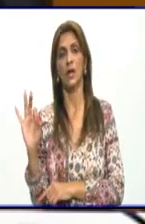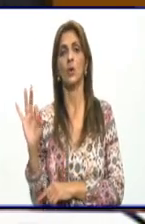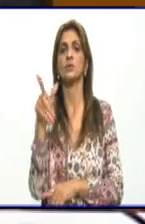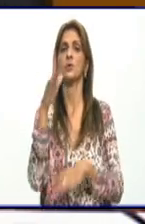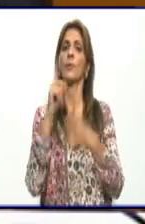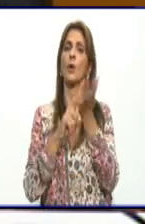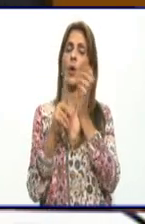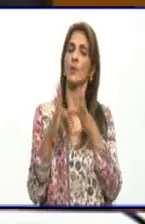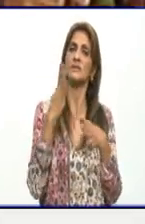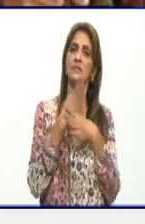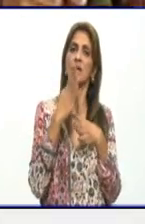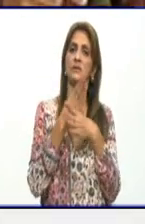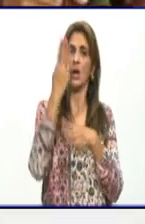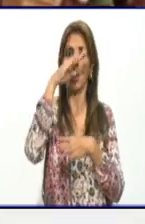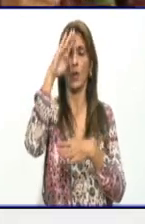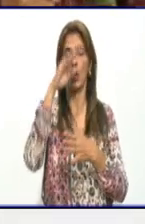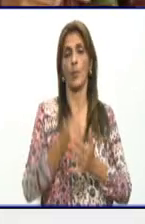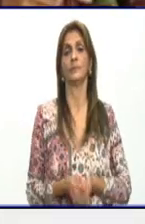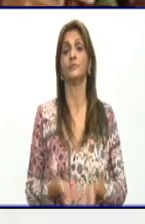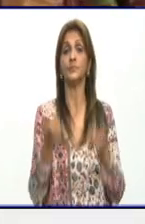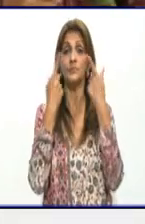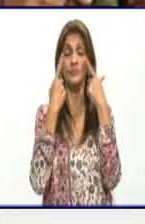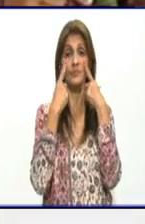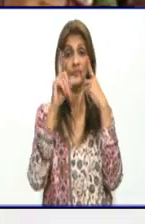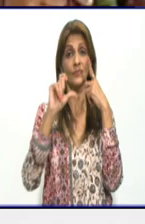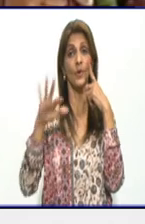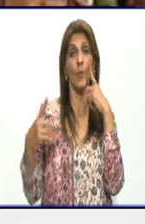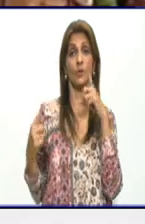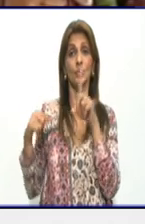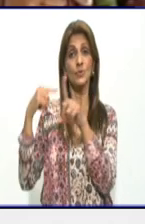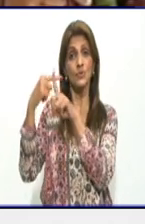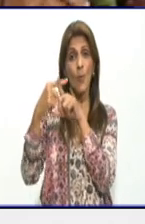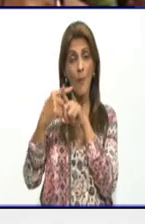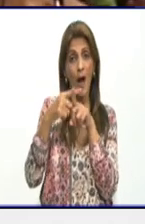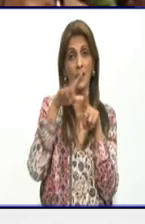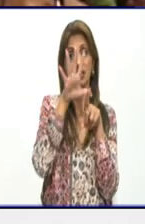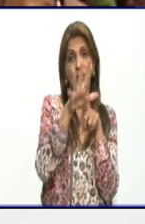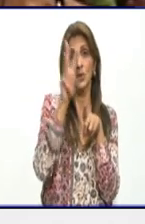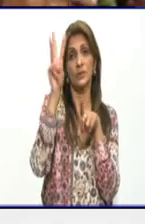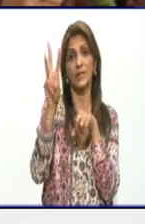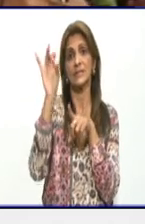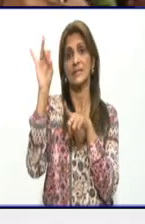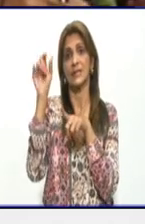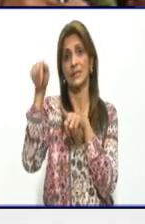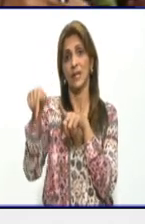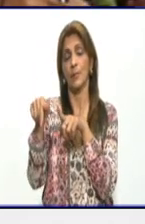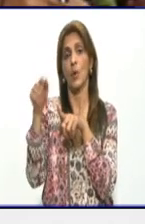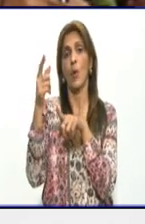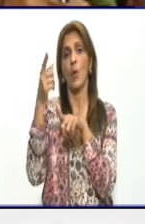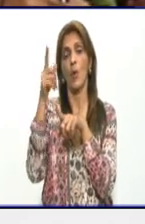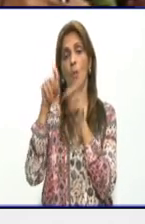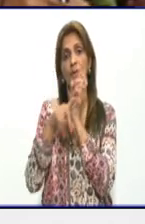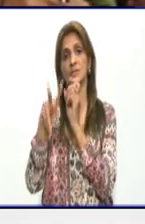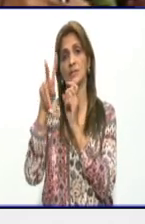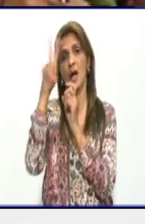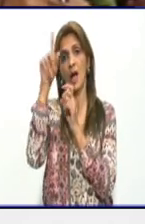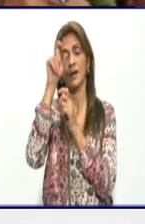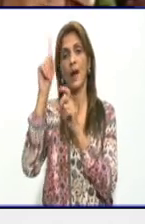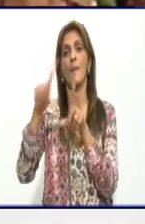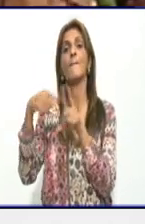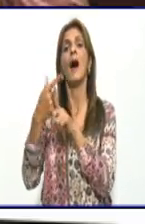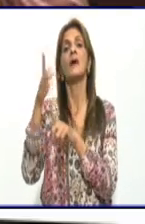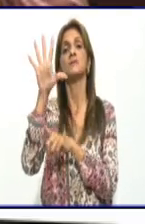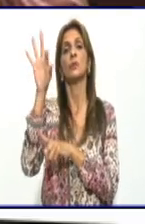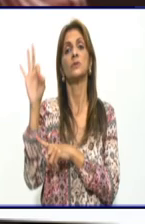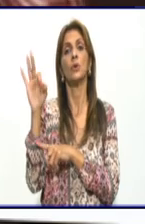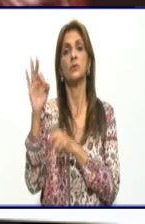Santiago de Cuba. Fíjense, cuando sumamos los 537 que están ingresados aquí en Granma y los 58 que se encuentran en Santiago